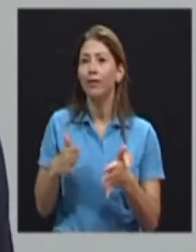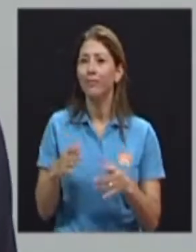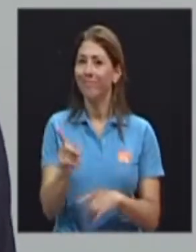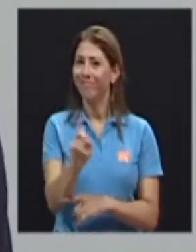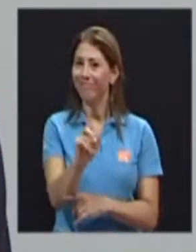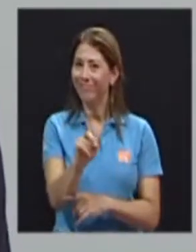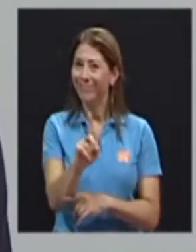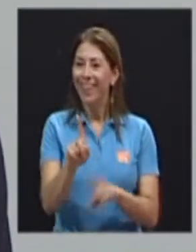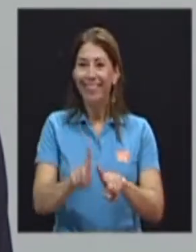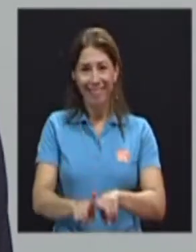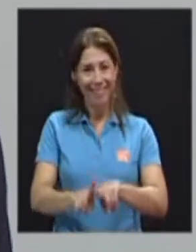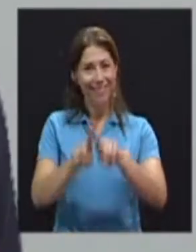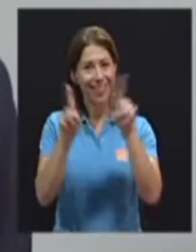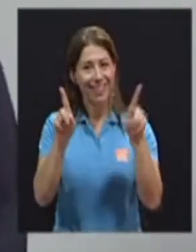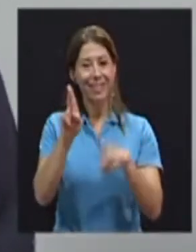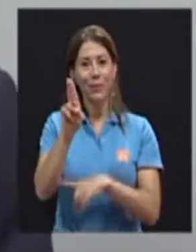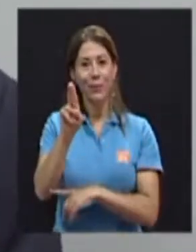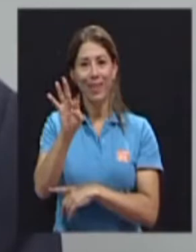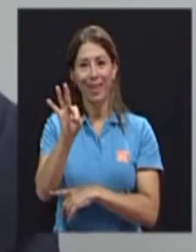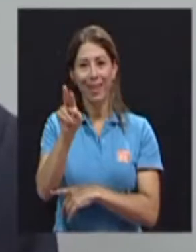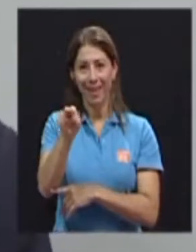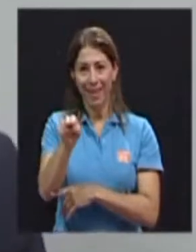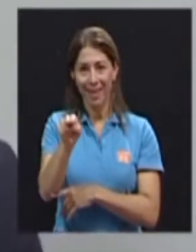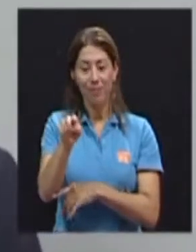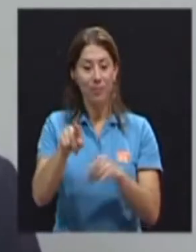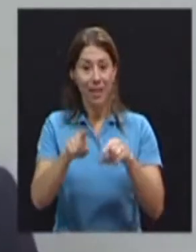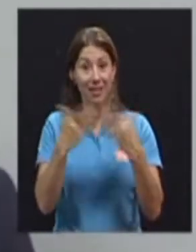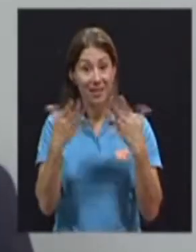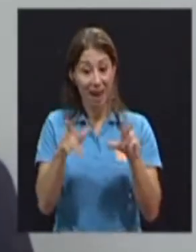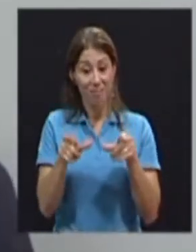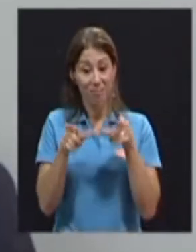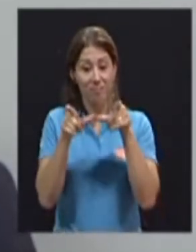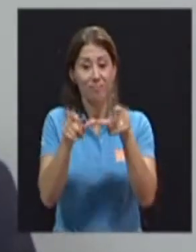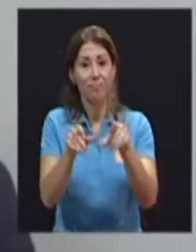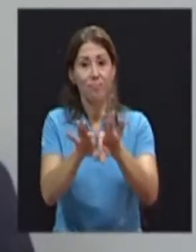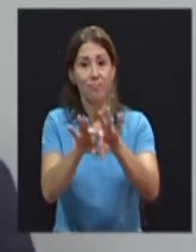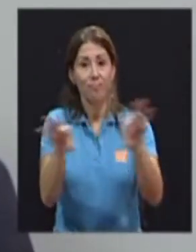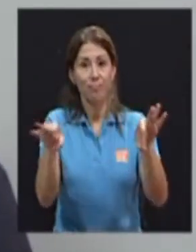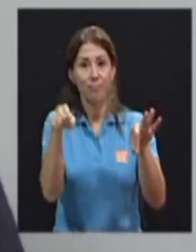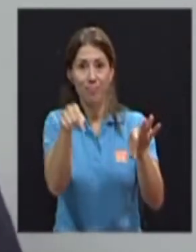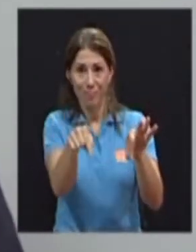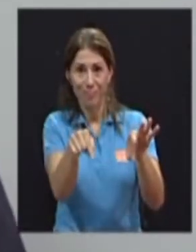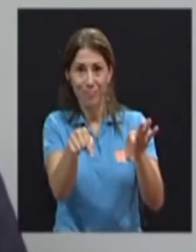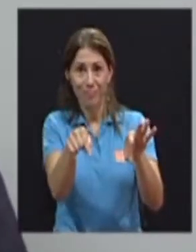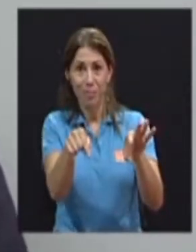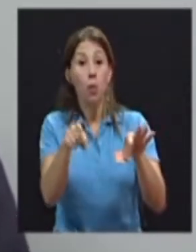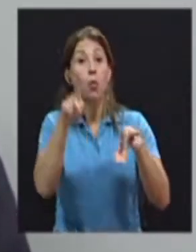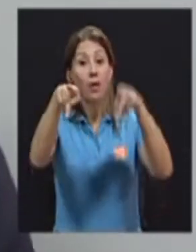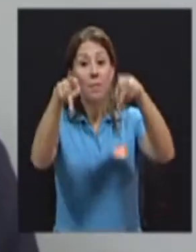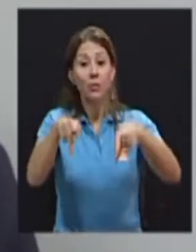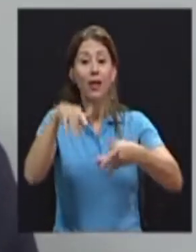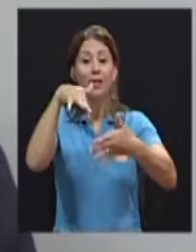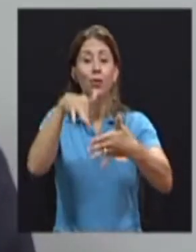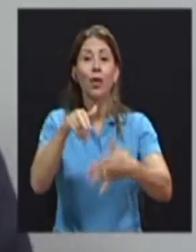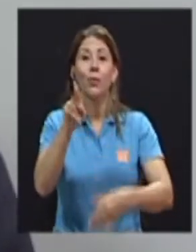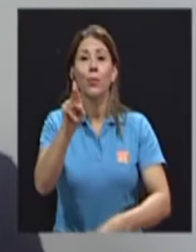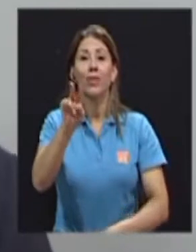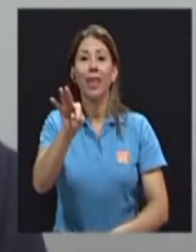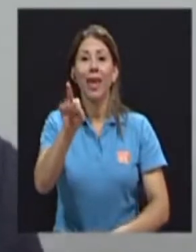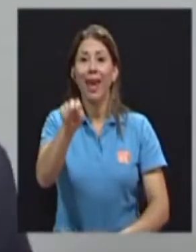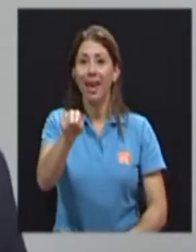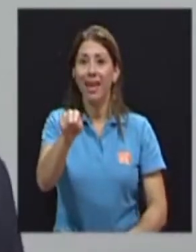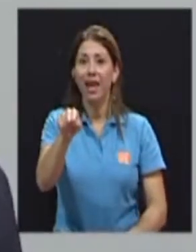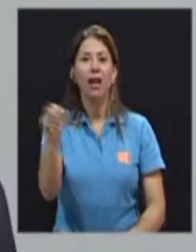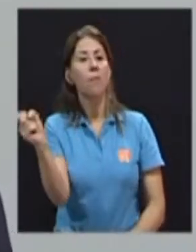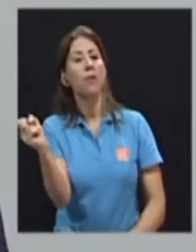diferencia de estos diplomados es que cuando a alguien de UTN le preguntan, ¿y usted qué es?